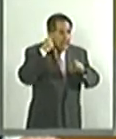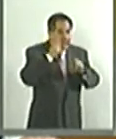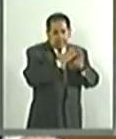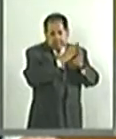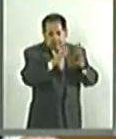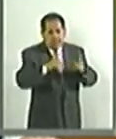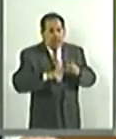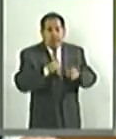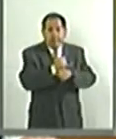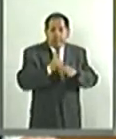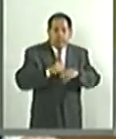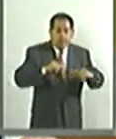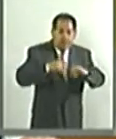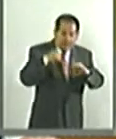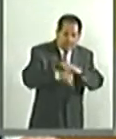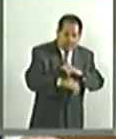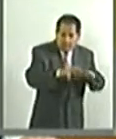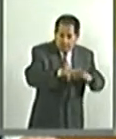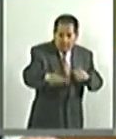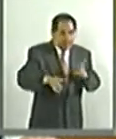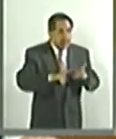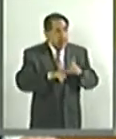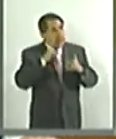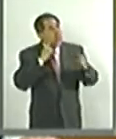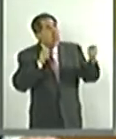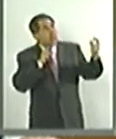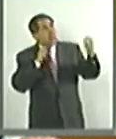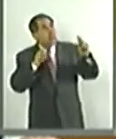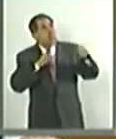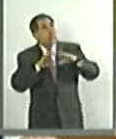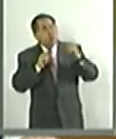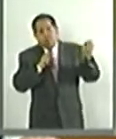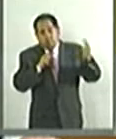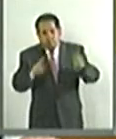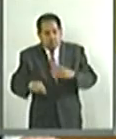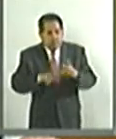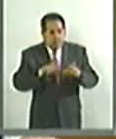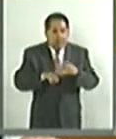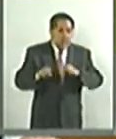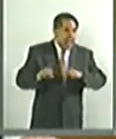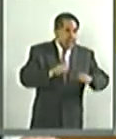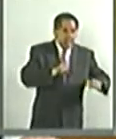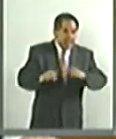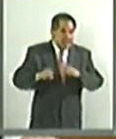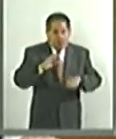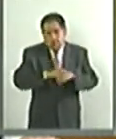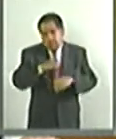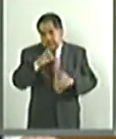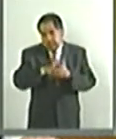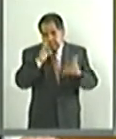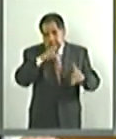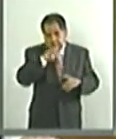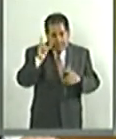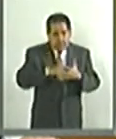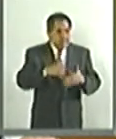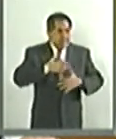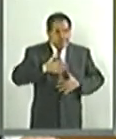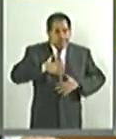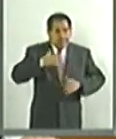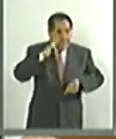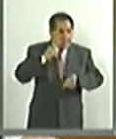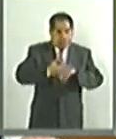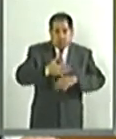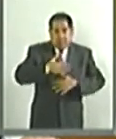Investigación Oceanográfica, los Servicios Meteorológicos, la Red Sismológica y Mareográfica y ahora